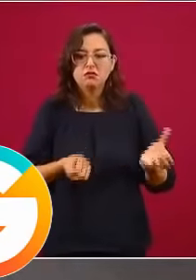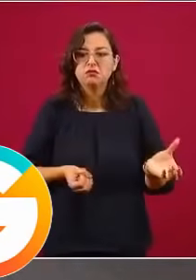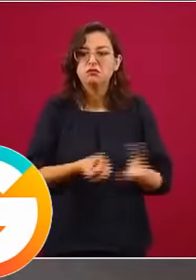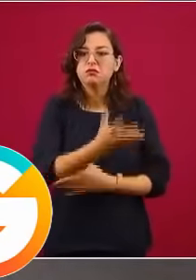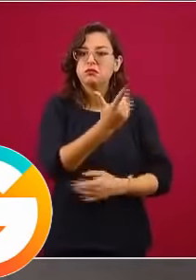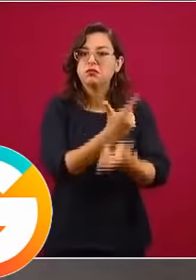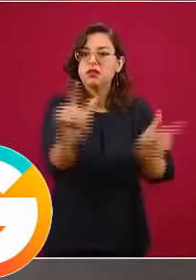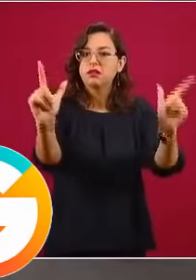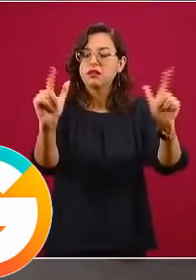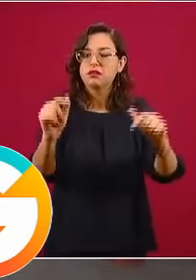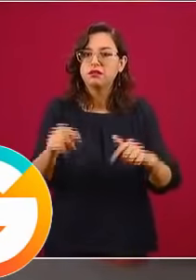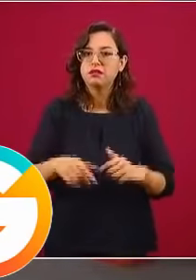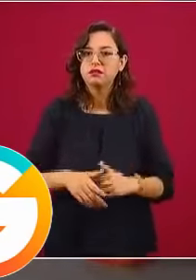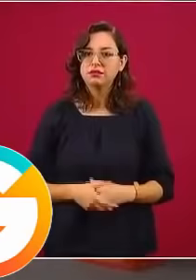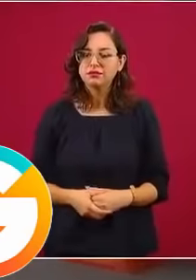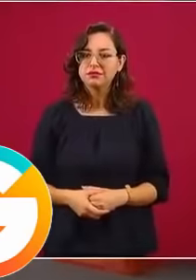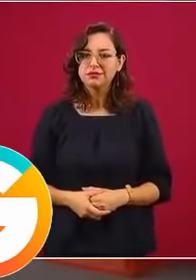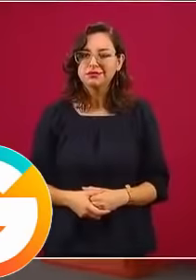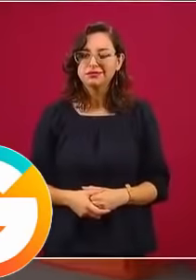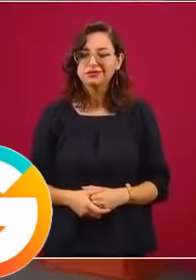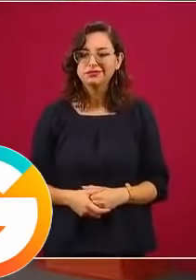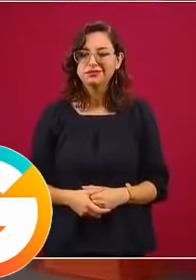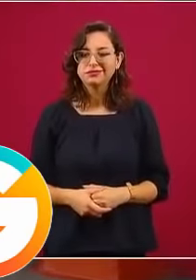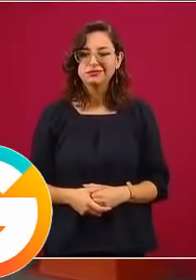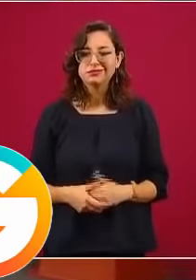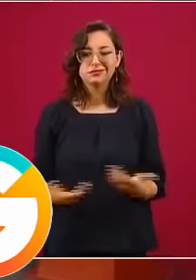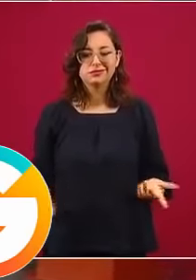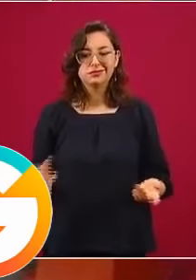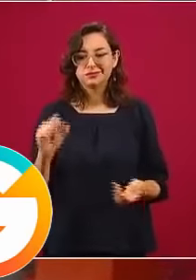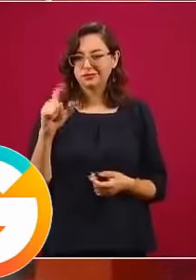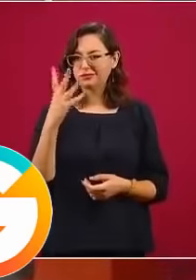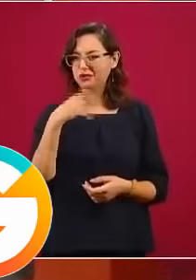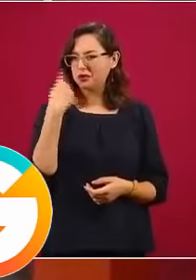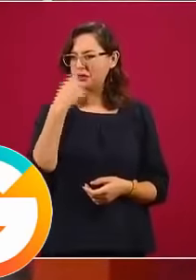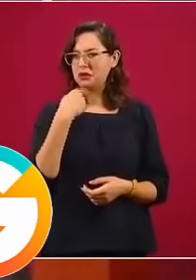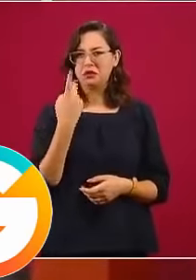Yo creo que ni tardó 24 horas, porque